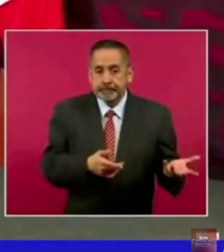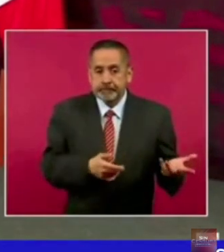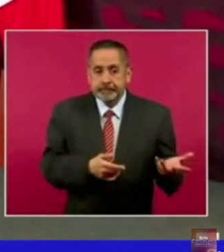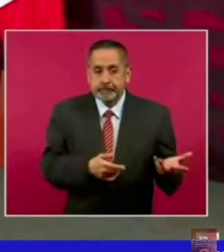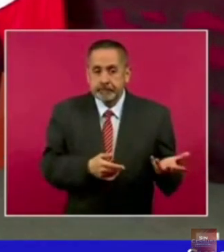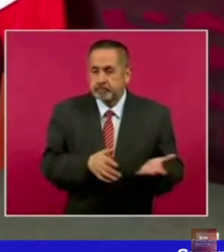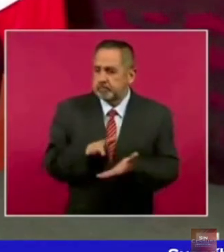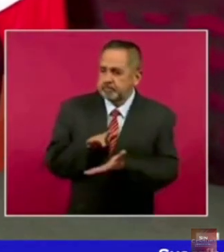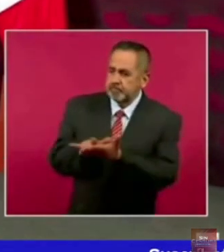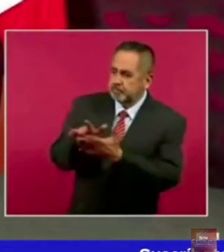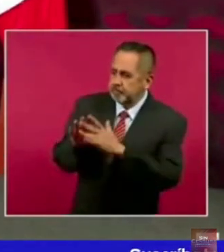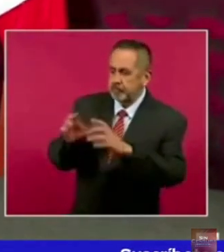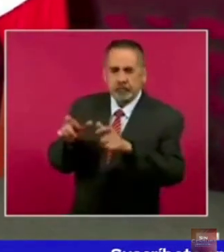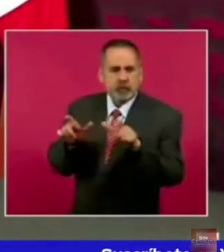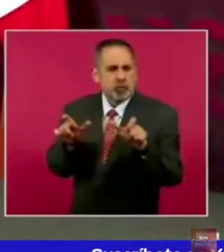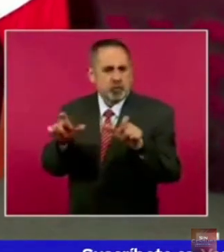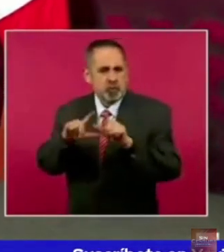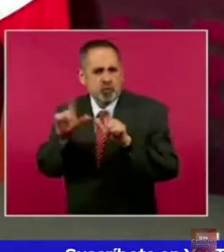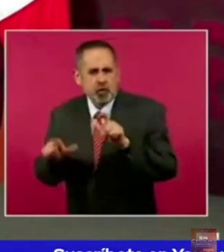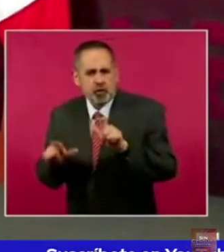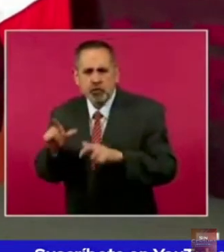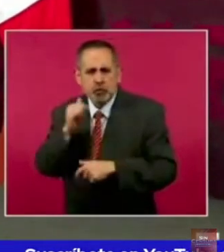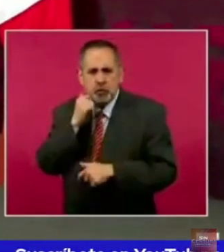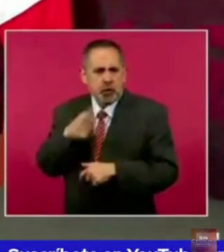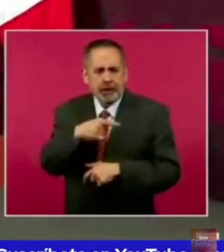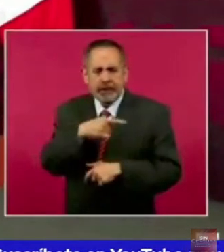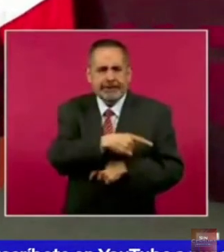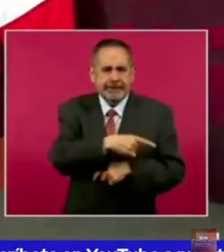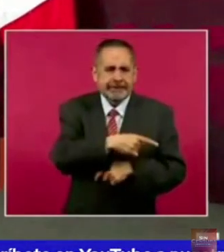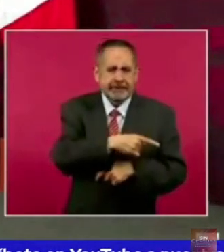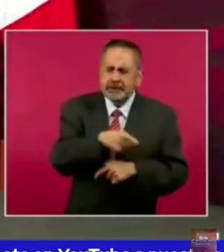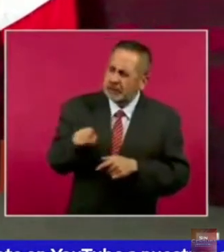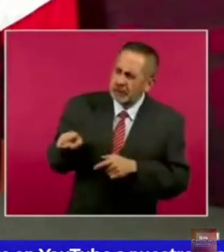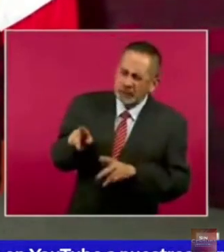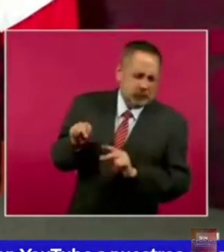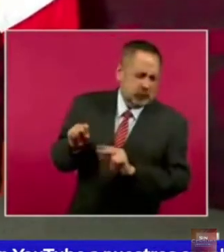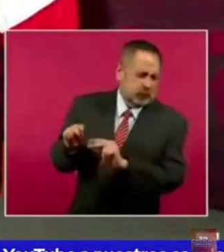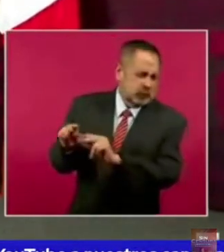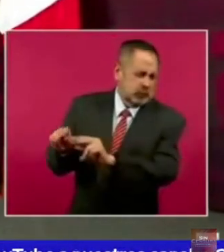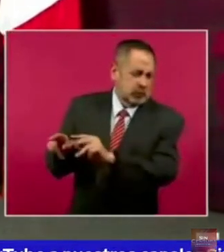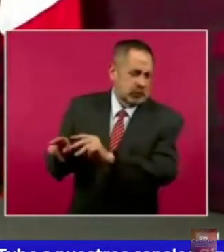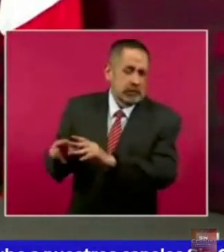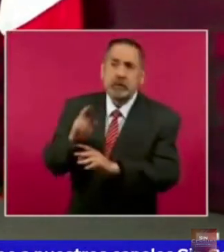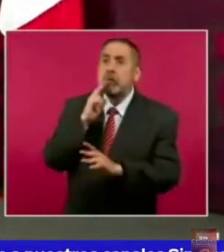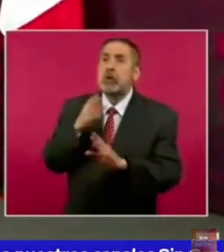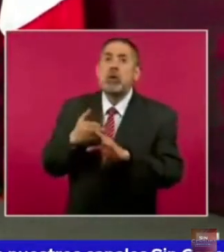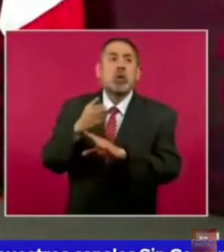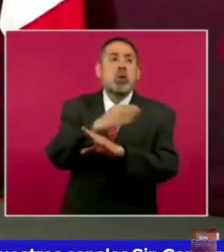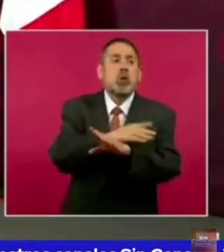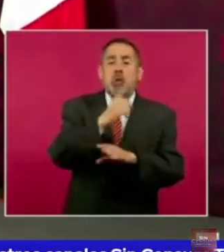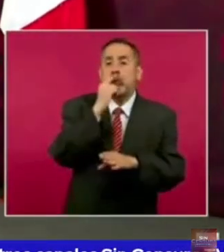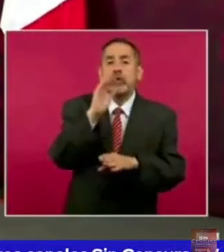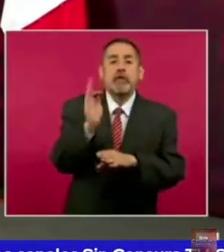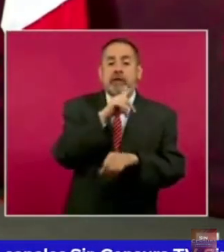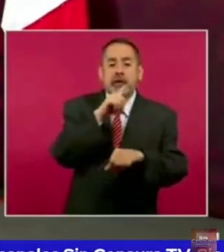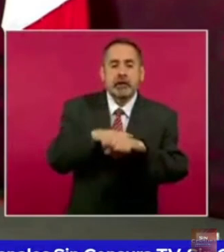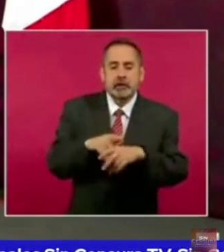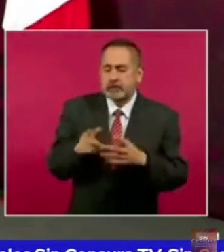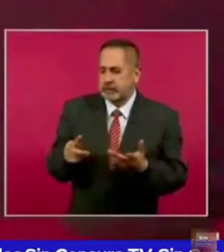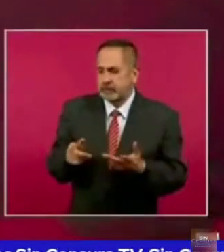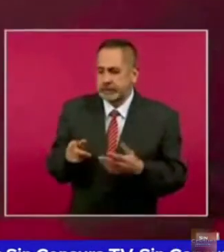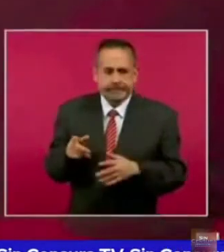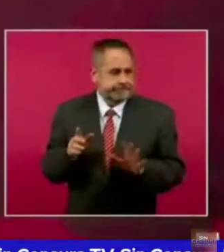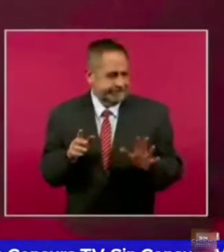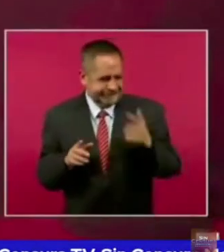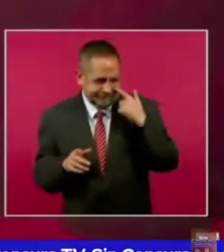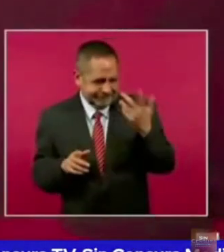a la Guardia Nacional, que no quieren que la Guardia Nacional esté bajo el mando de la Secretaría de